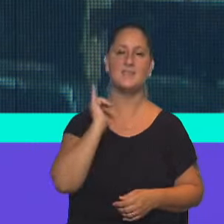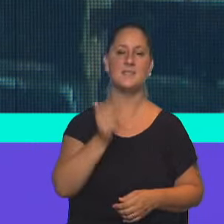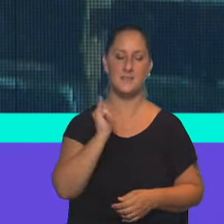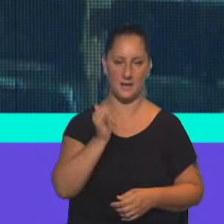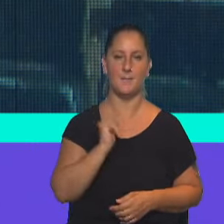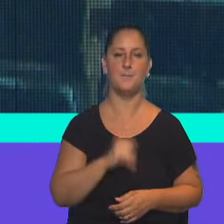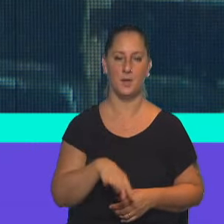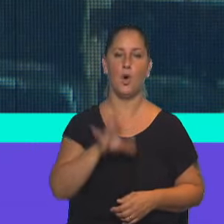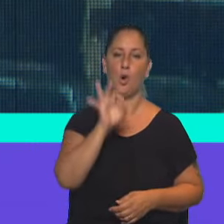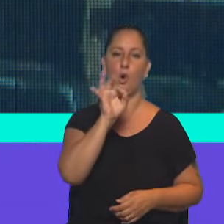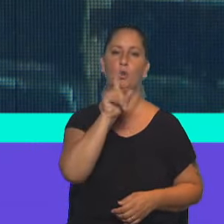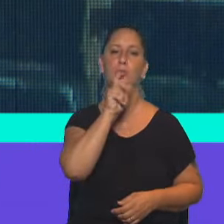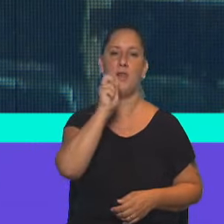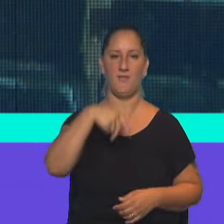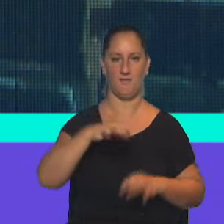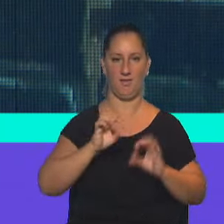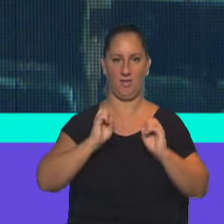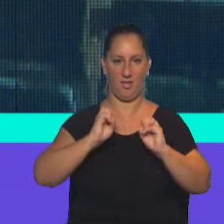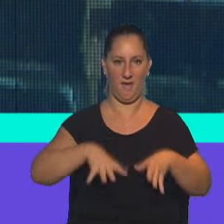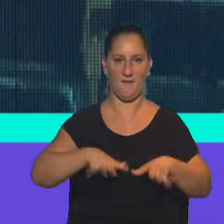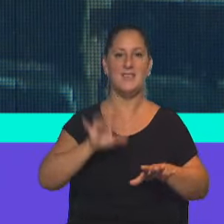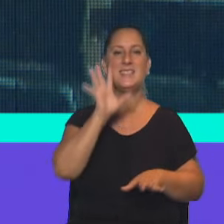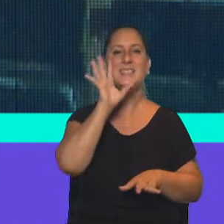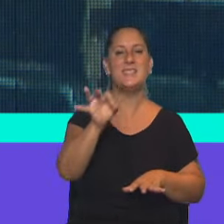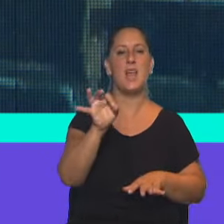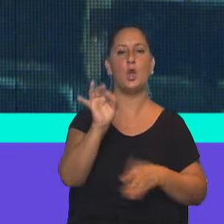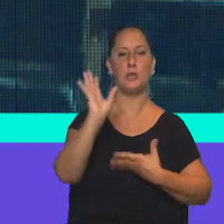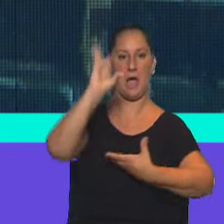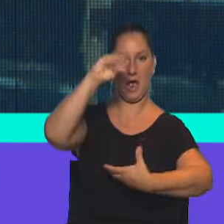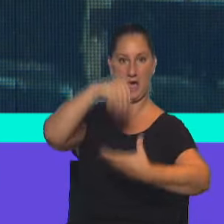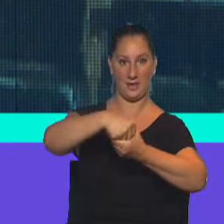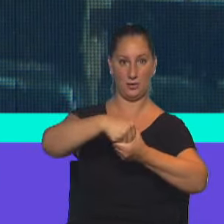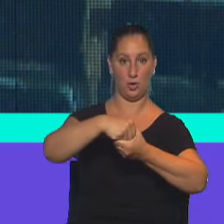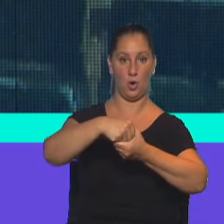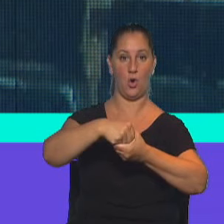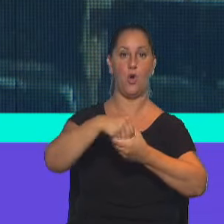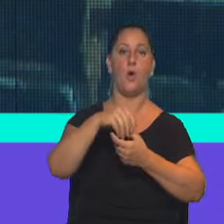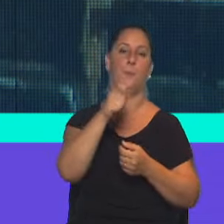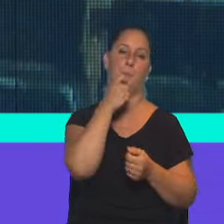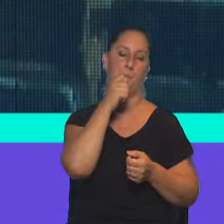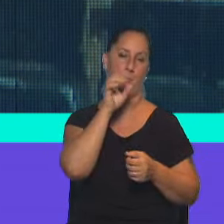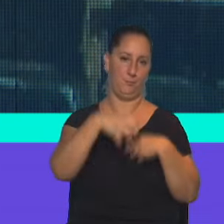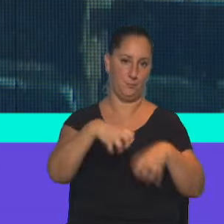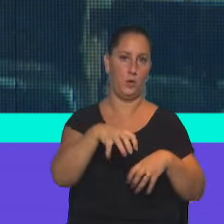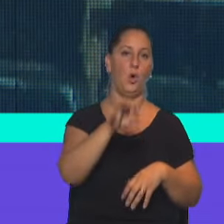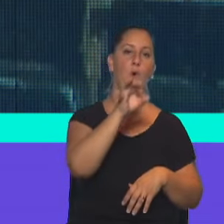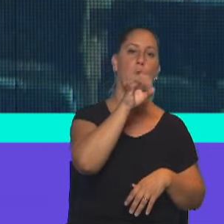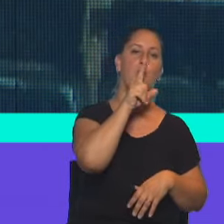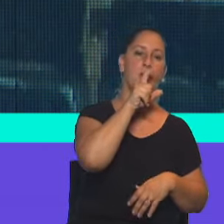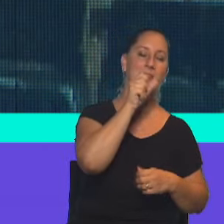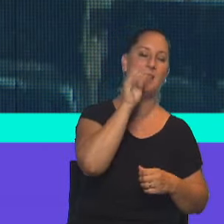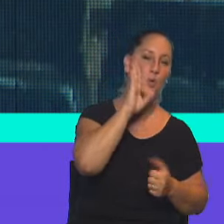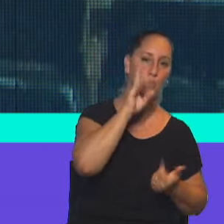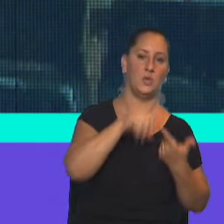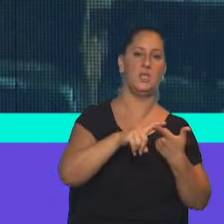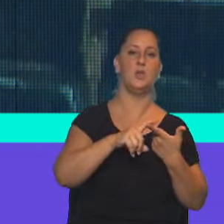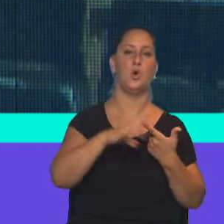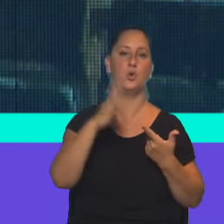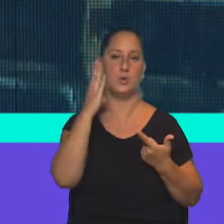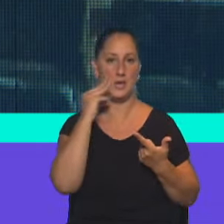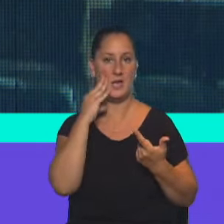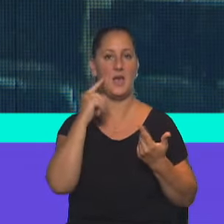visto claramente es claramente la división interna por un lado países como eeuu como el reino unido y también como polonia